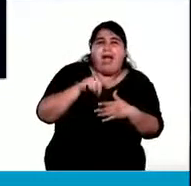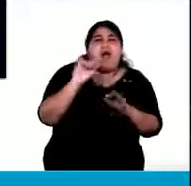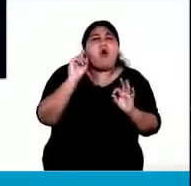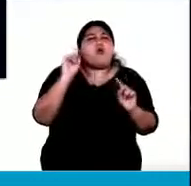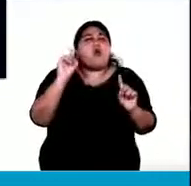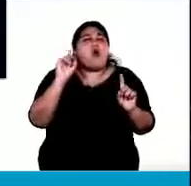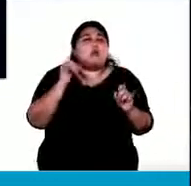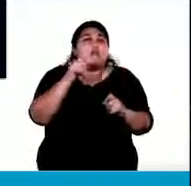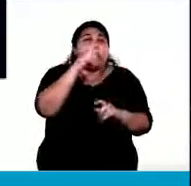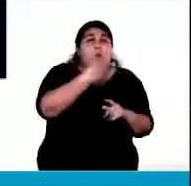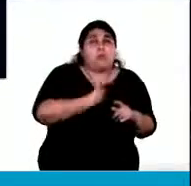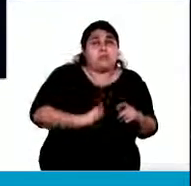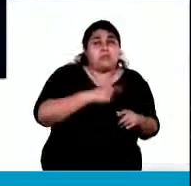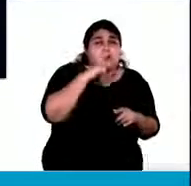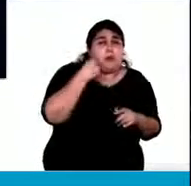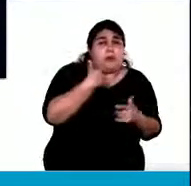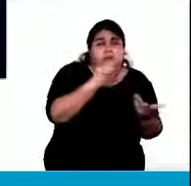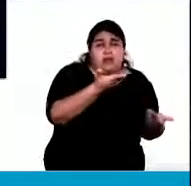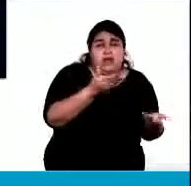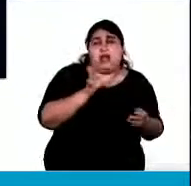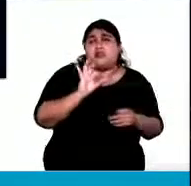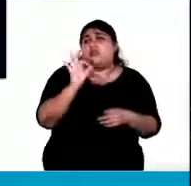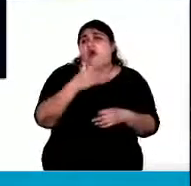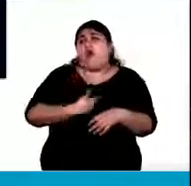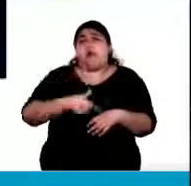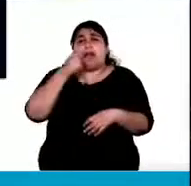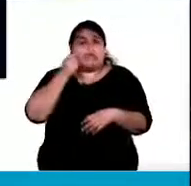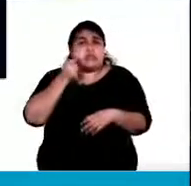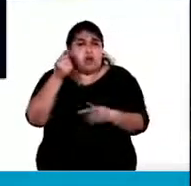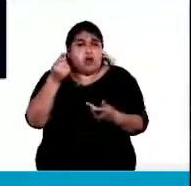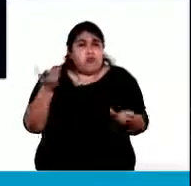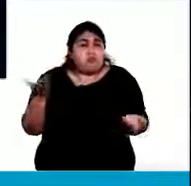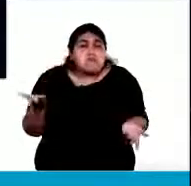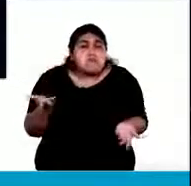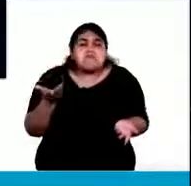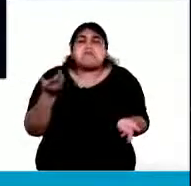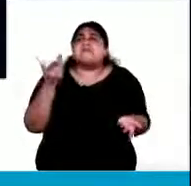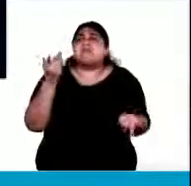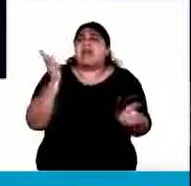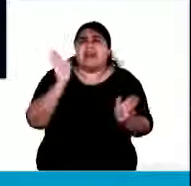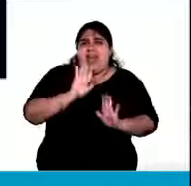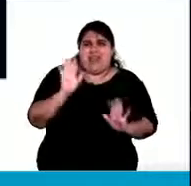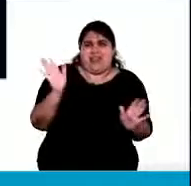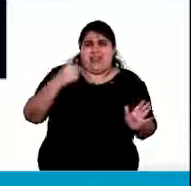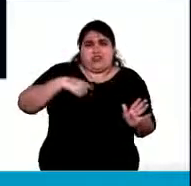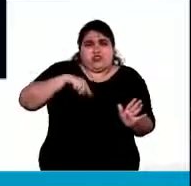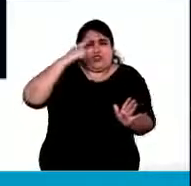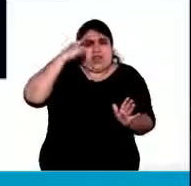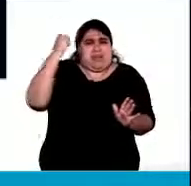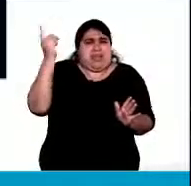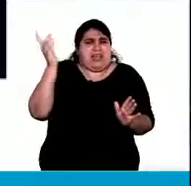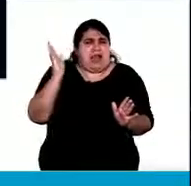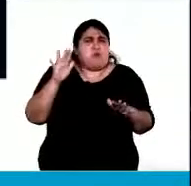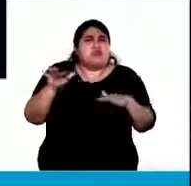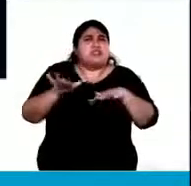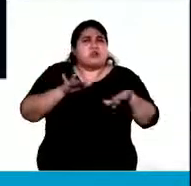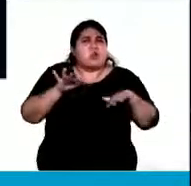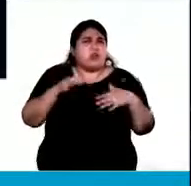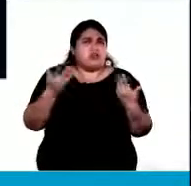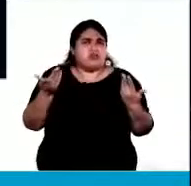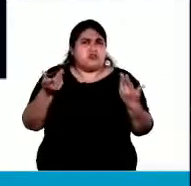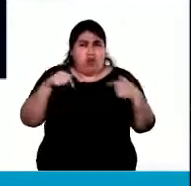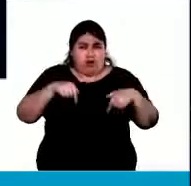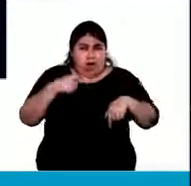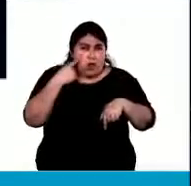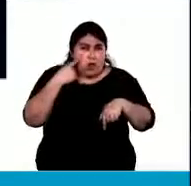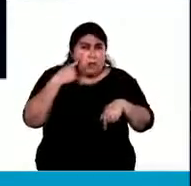propio presidente Alberto Fernández, ni el gobernador Axel Kicillof, absolutamente nadie imaginaba vivir la situación que se está